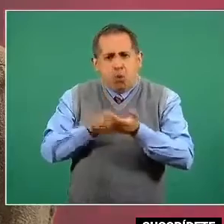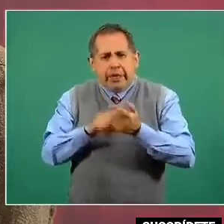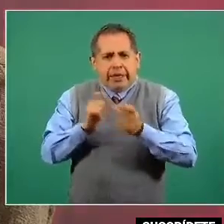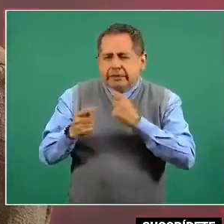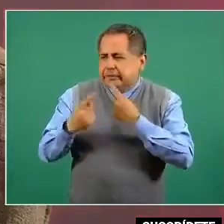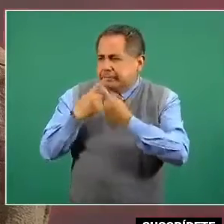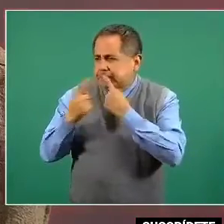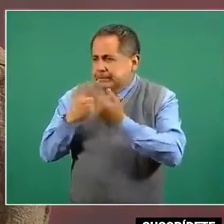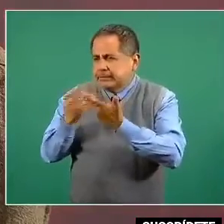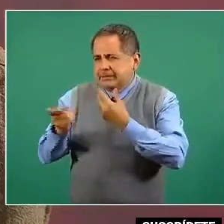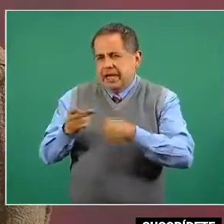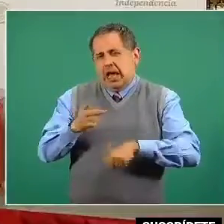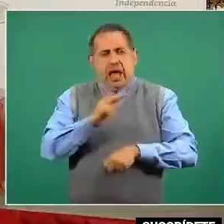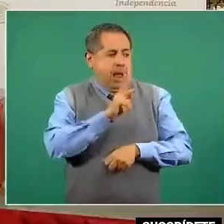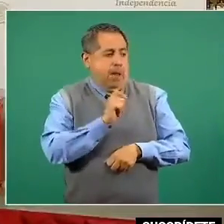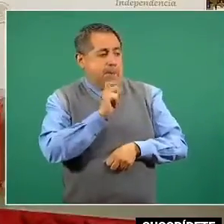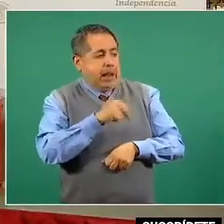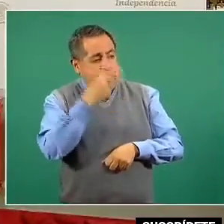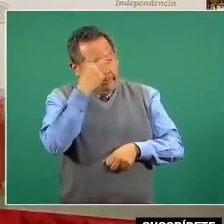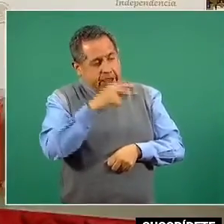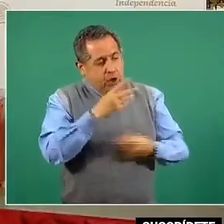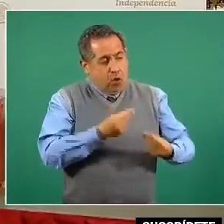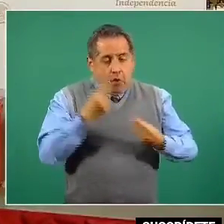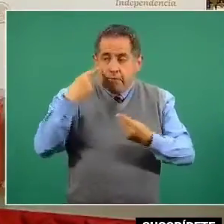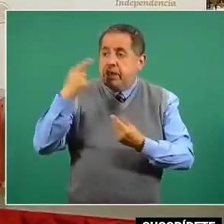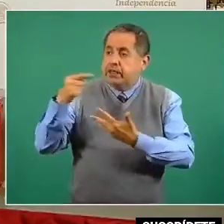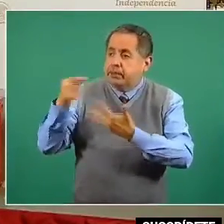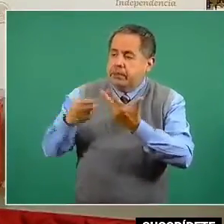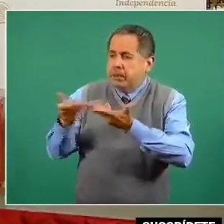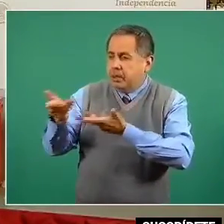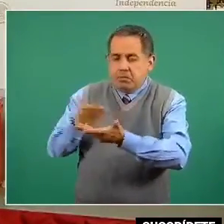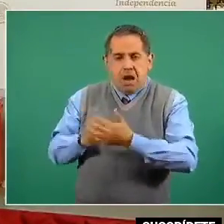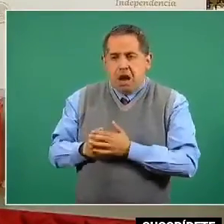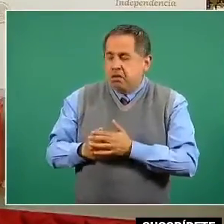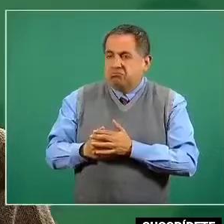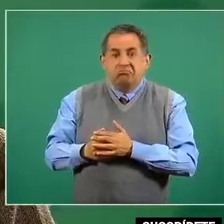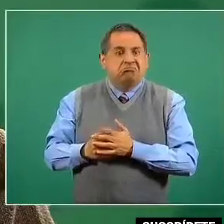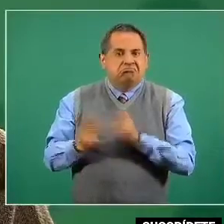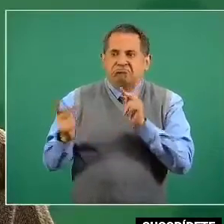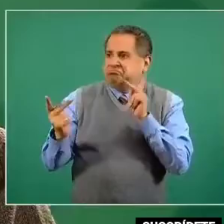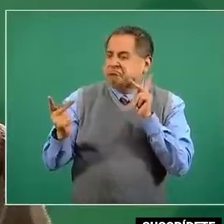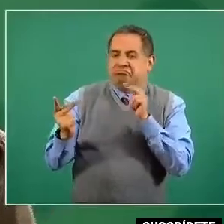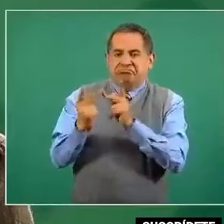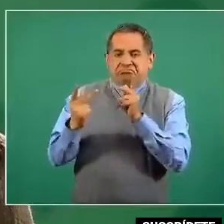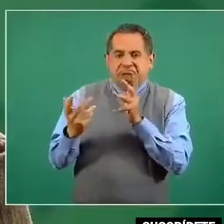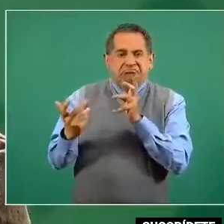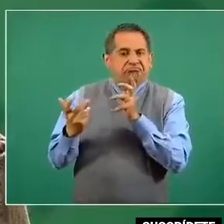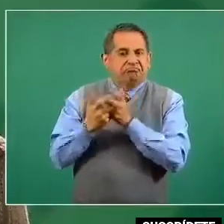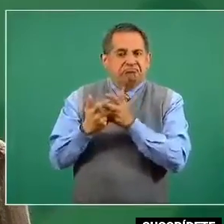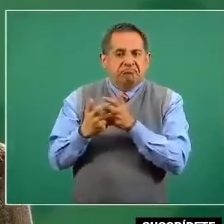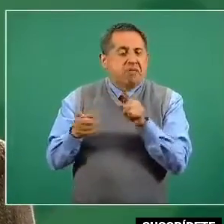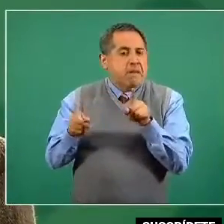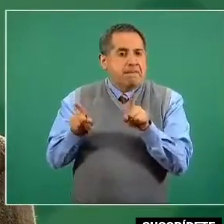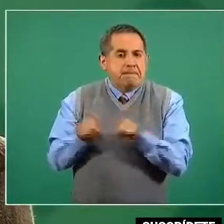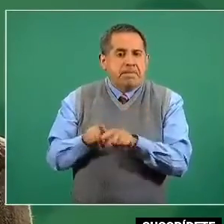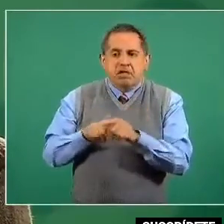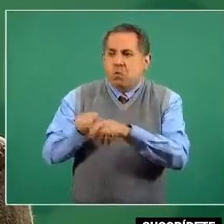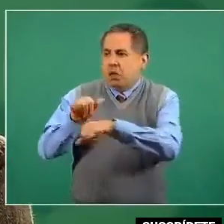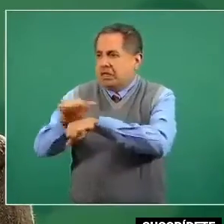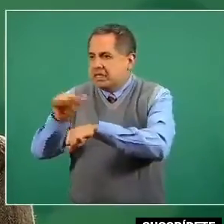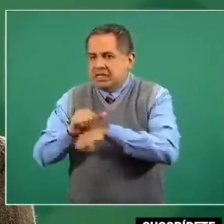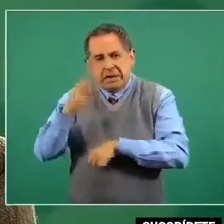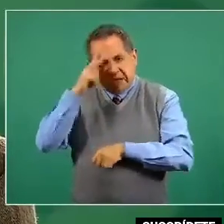respuesta sobre la vacunación, y encontramos enormes similitudes de lo que ha hecho Argentina, lo que está haciendo